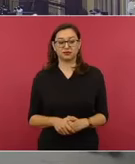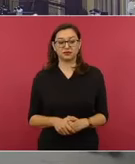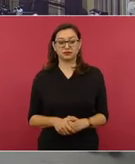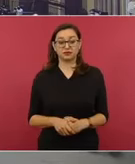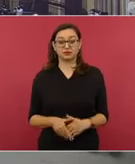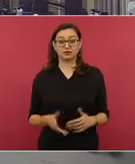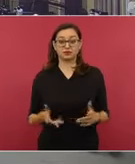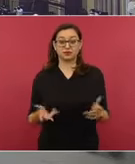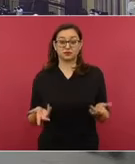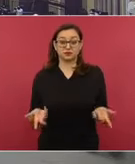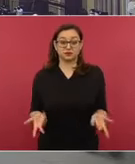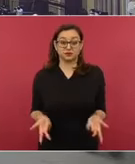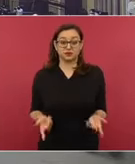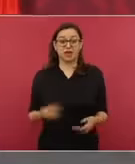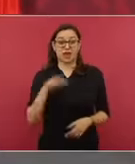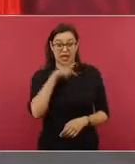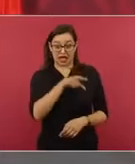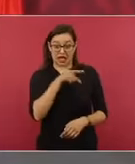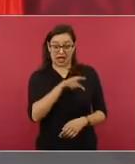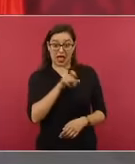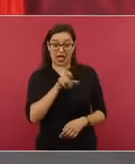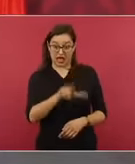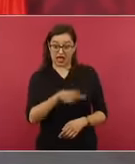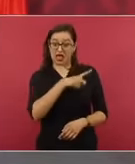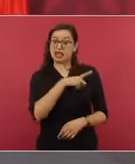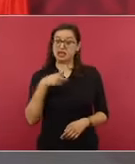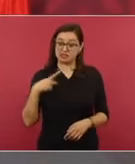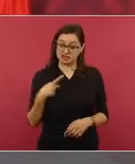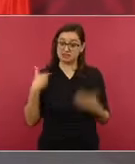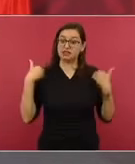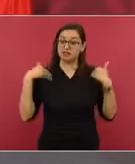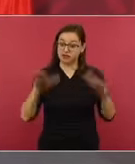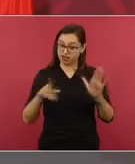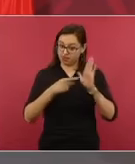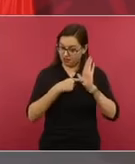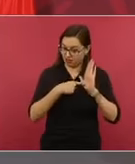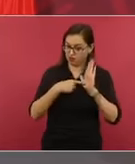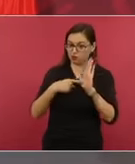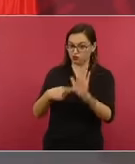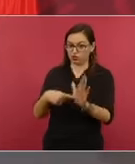que él dé a conocer lo que tiene.